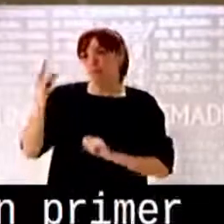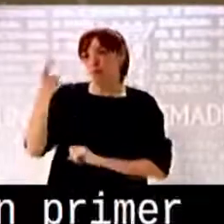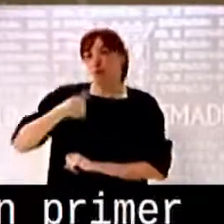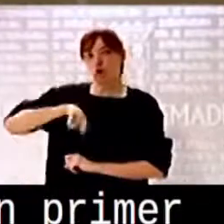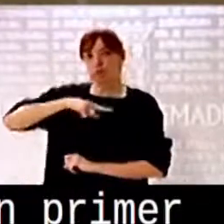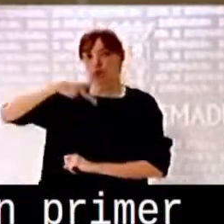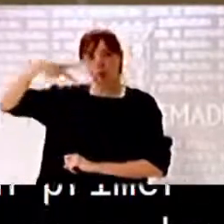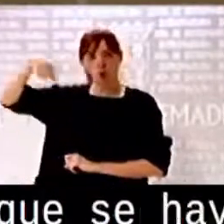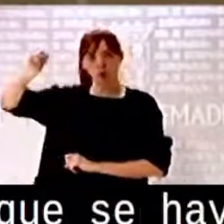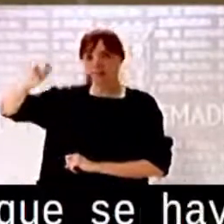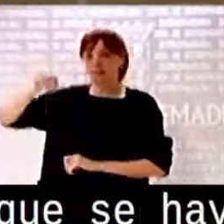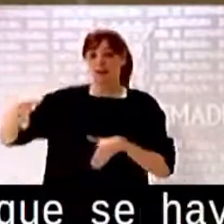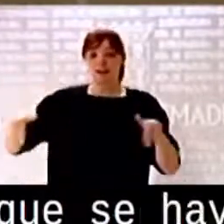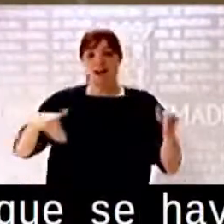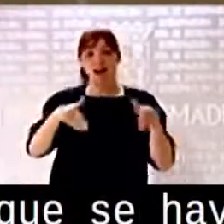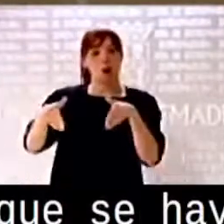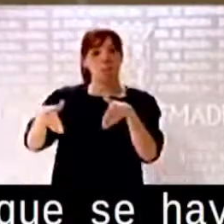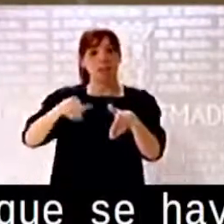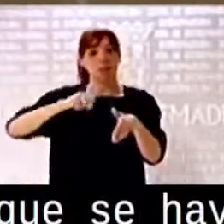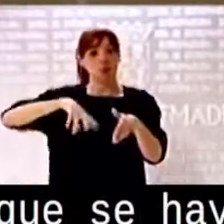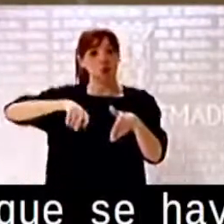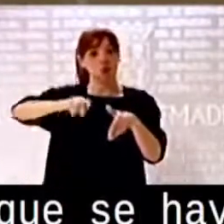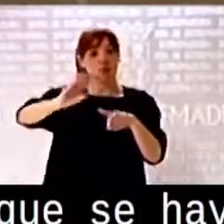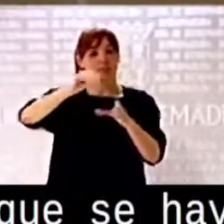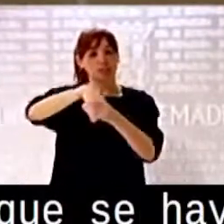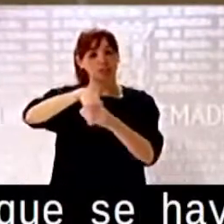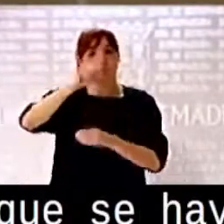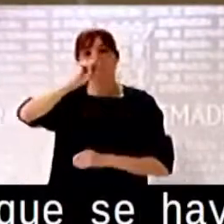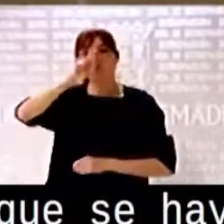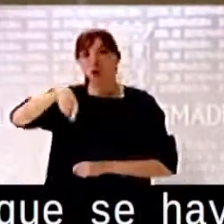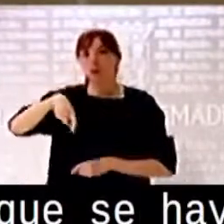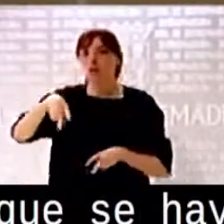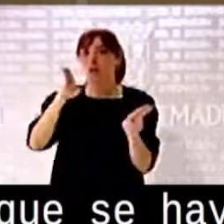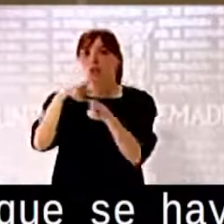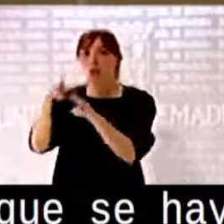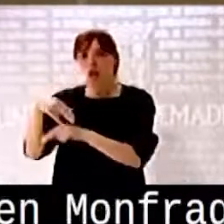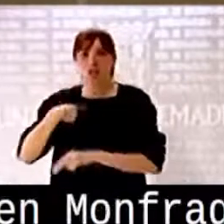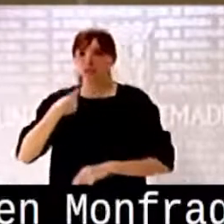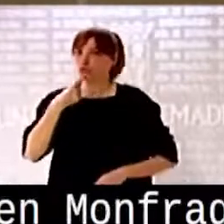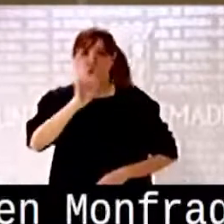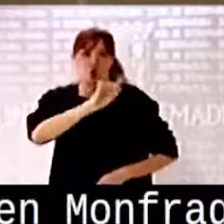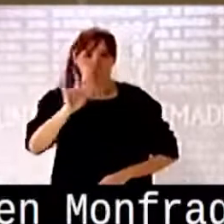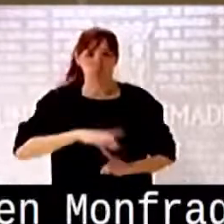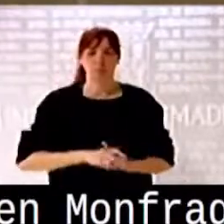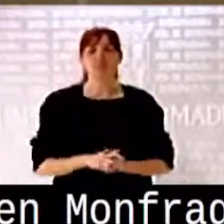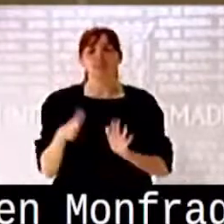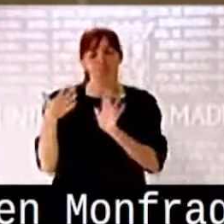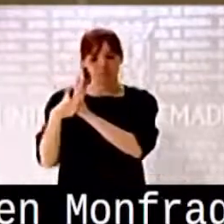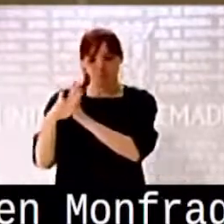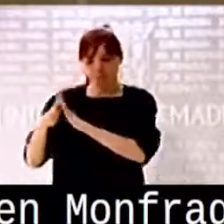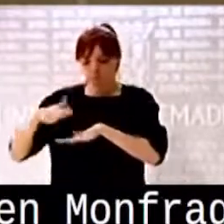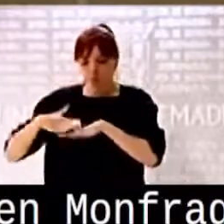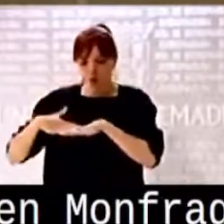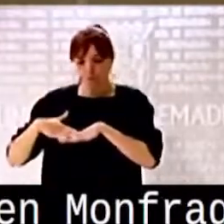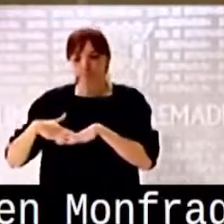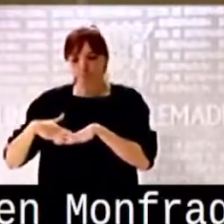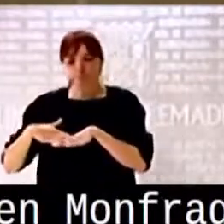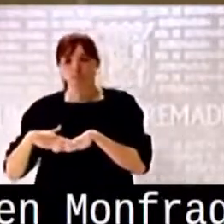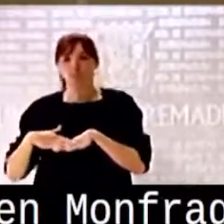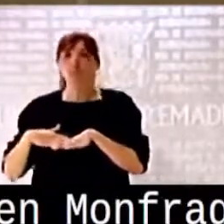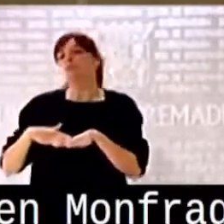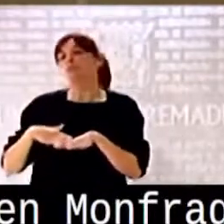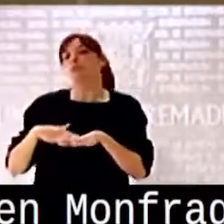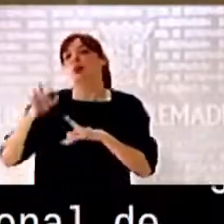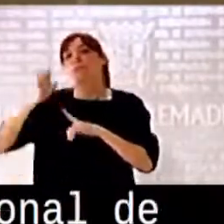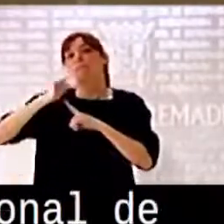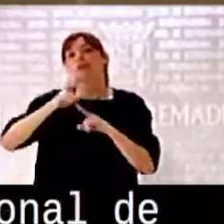que negar que se haya cerrado los caminos en Serradilla, en Monfragüe. Y os explico por qué. El